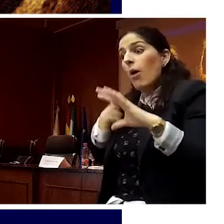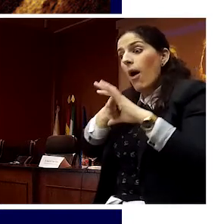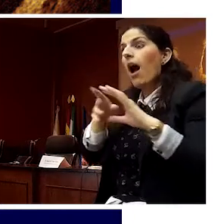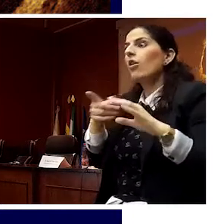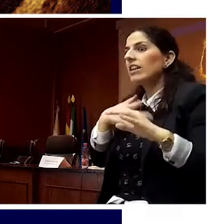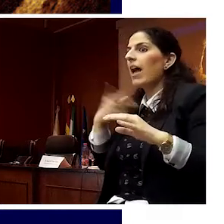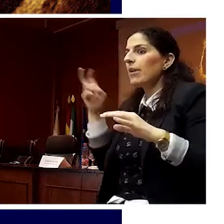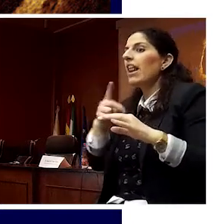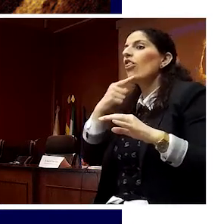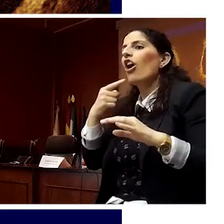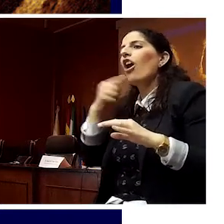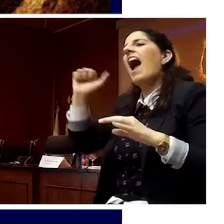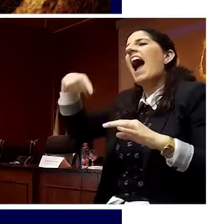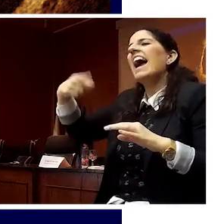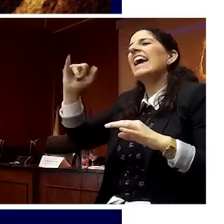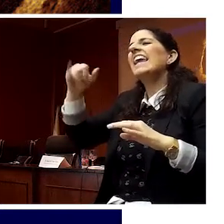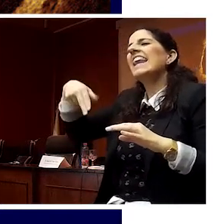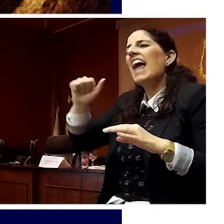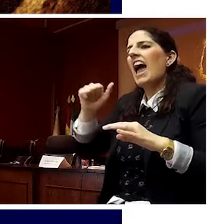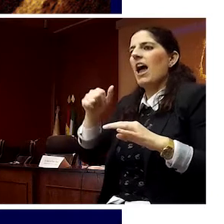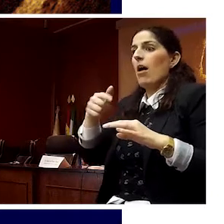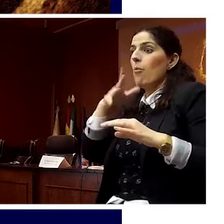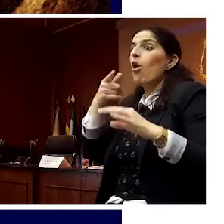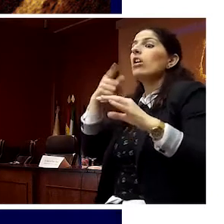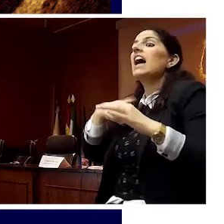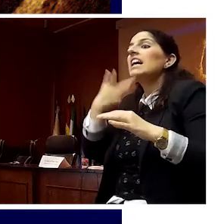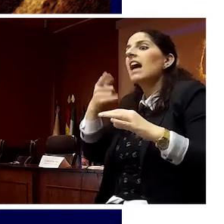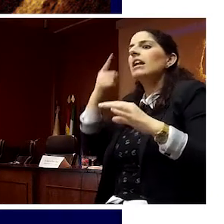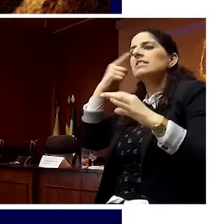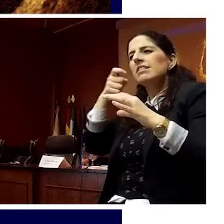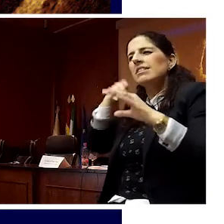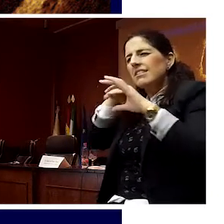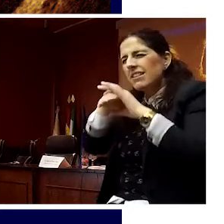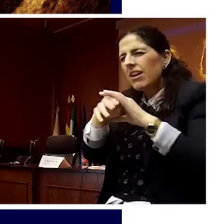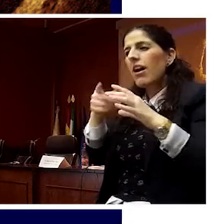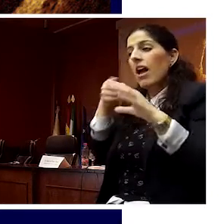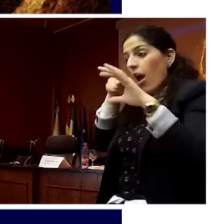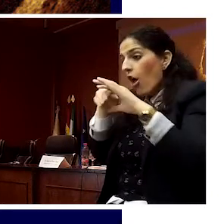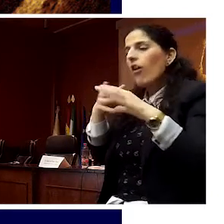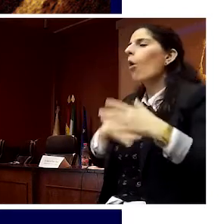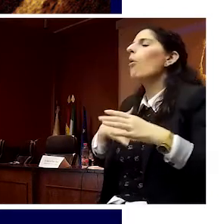vean que una placa que se ha formado alrededor tiene una fina